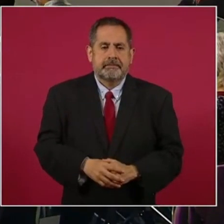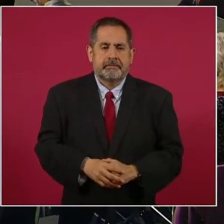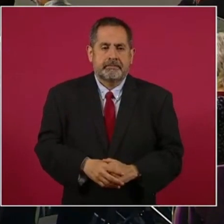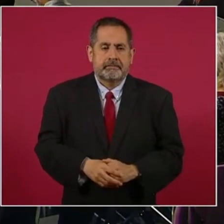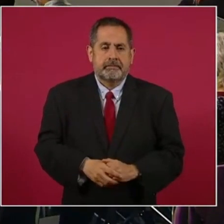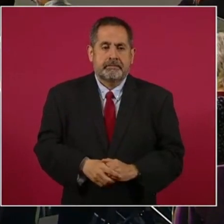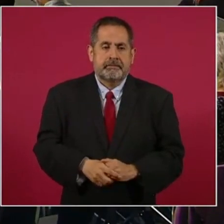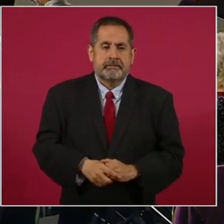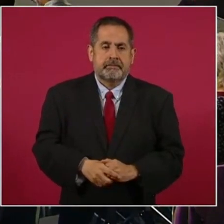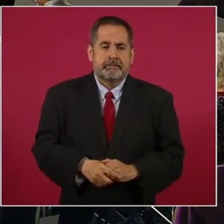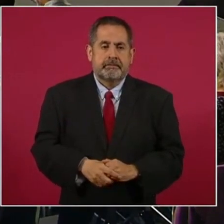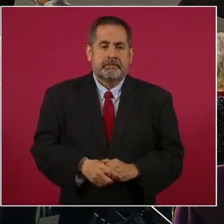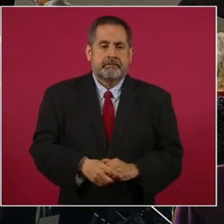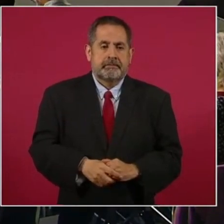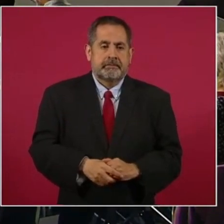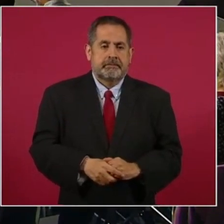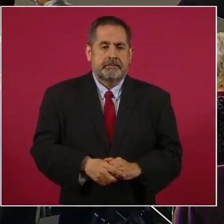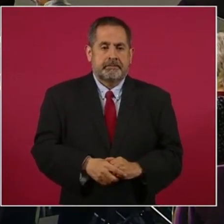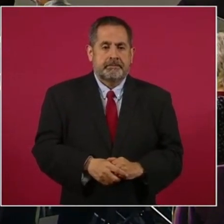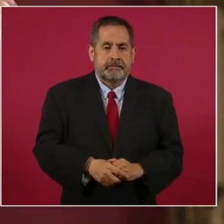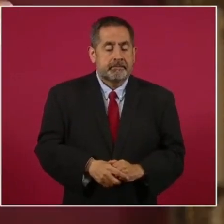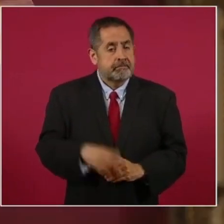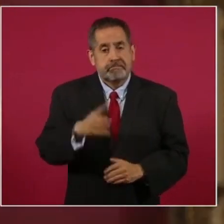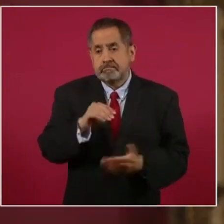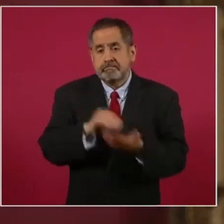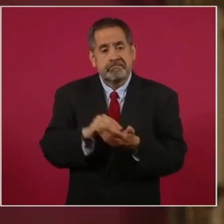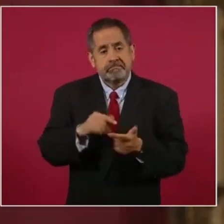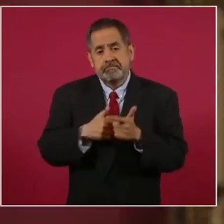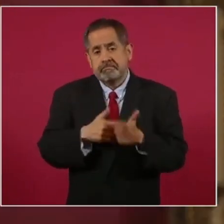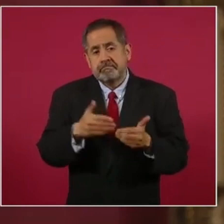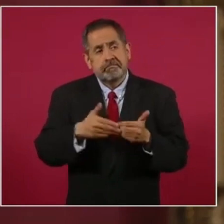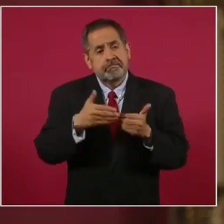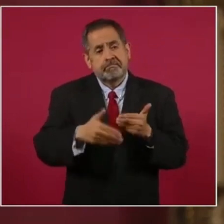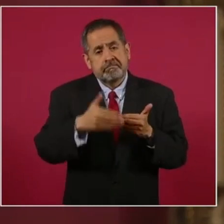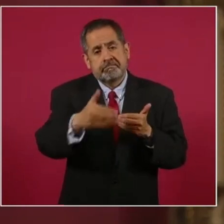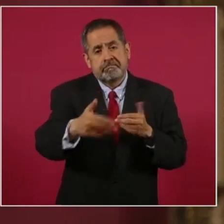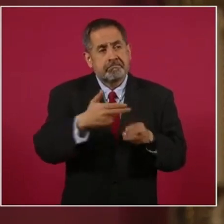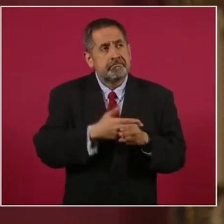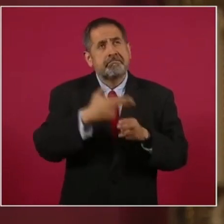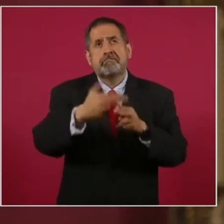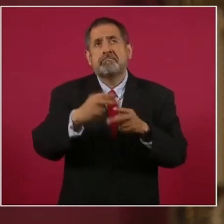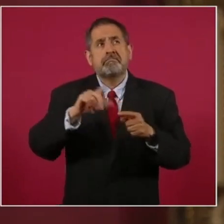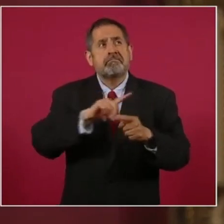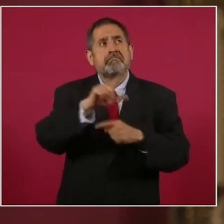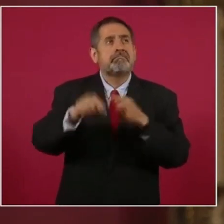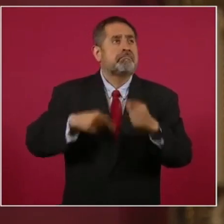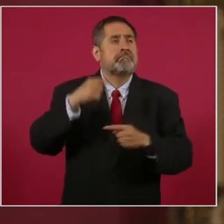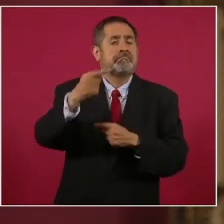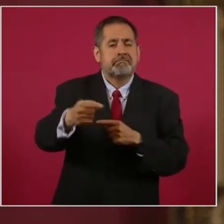Esto se siguió haciendo hasta la llamada reforma